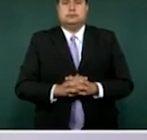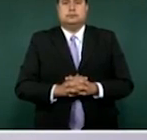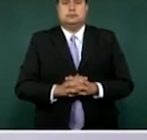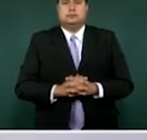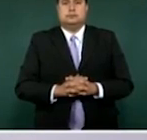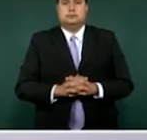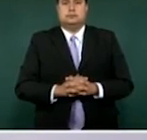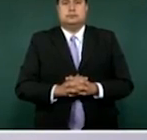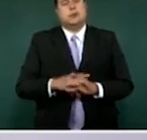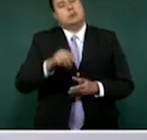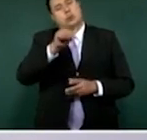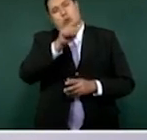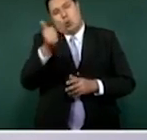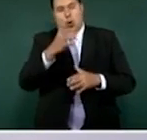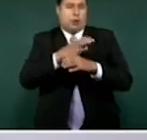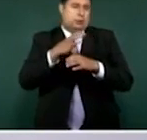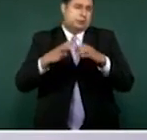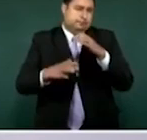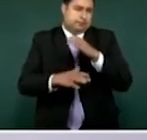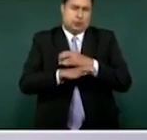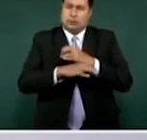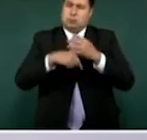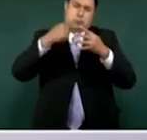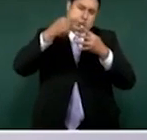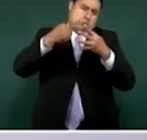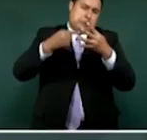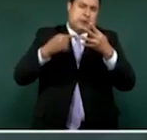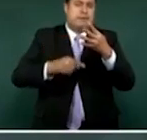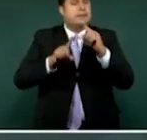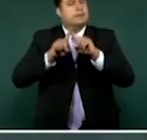Entre otras cosas, porque son muchos factores,